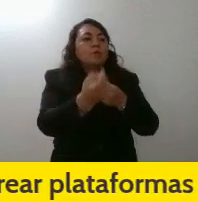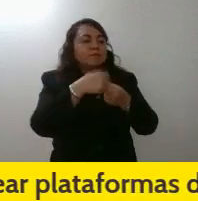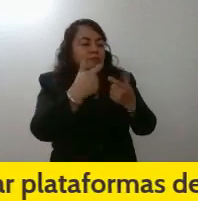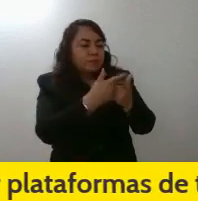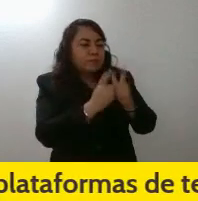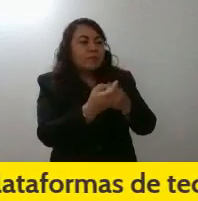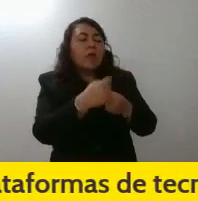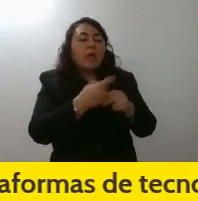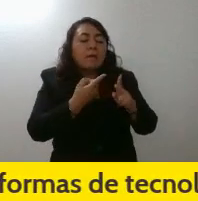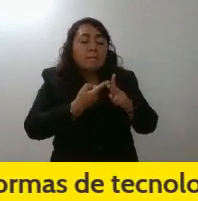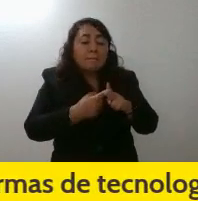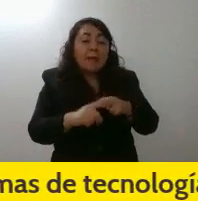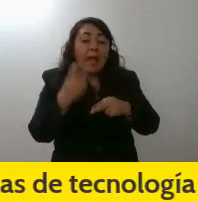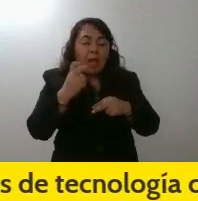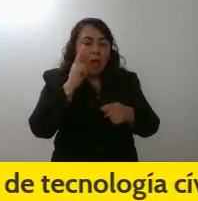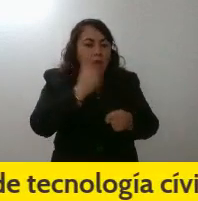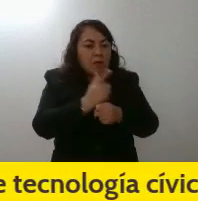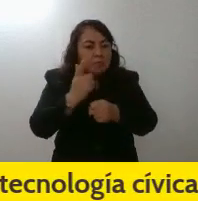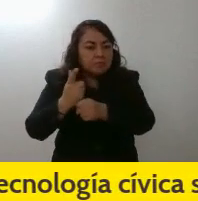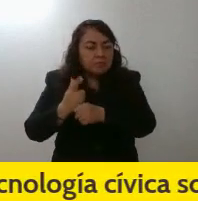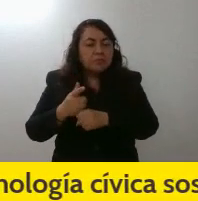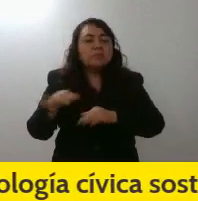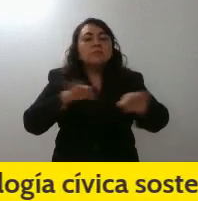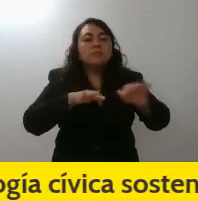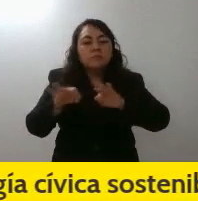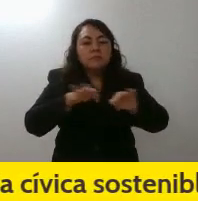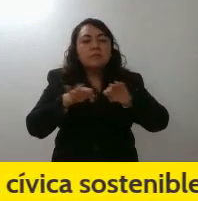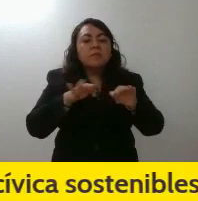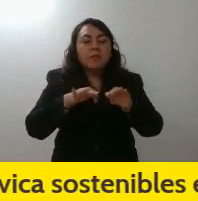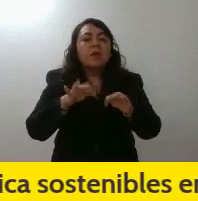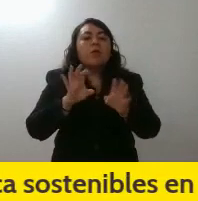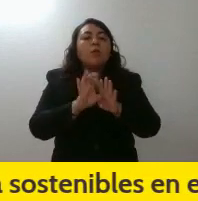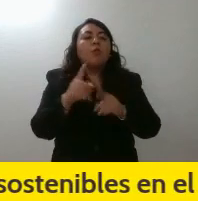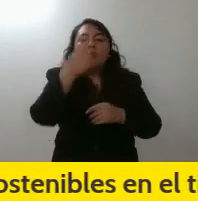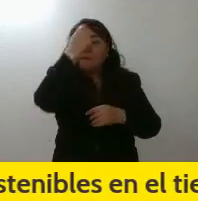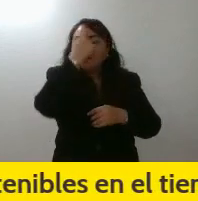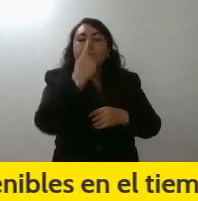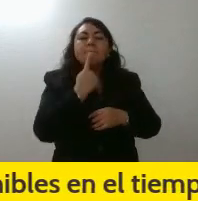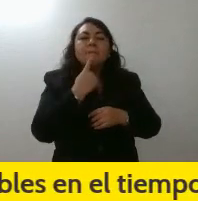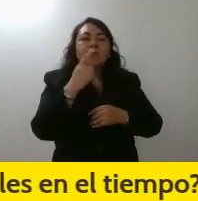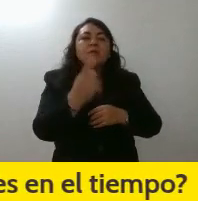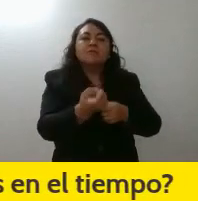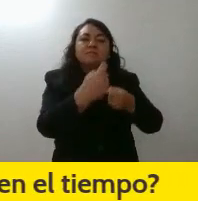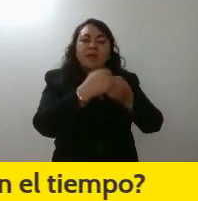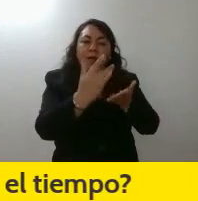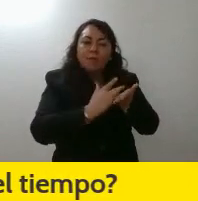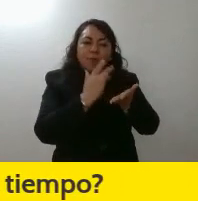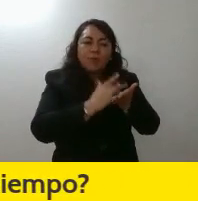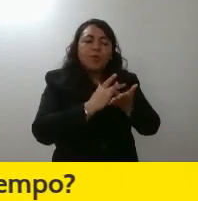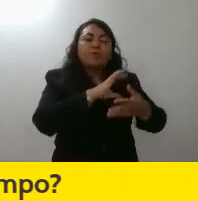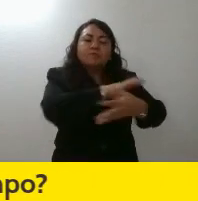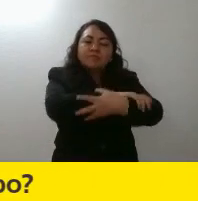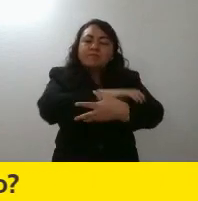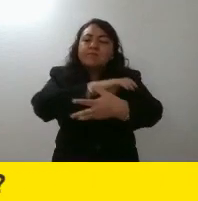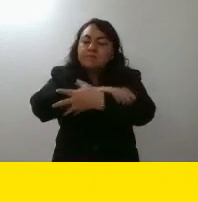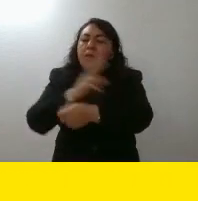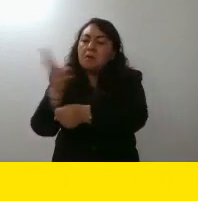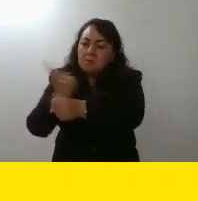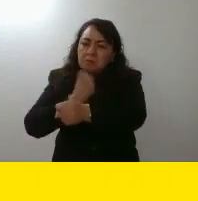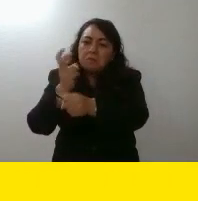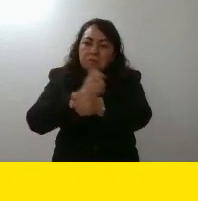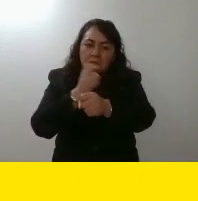el comienzo fue un poco trabajar con estos perfiles de colaboradores apuntándolos a que formen parte de